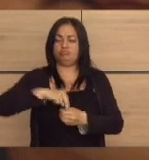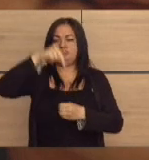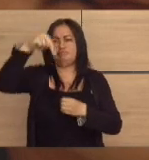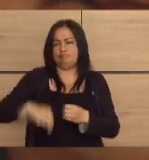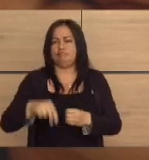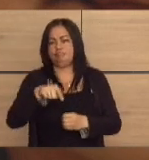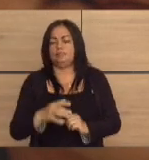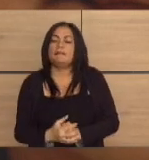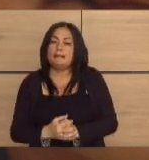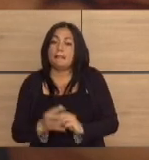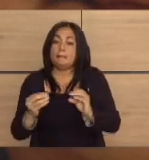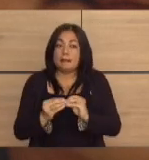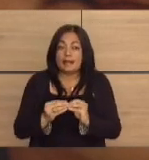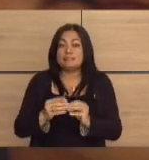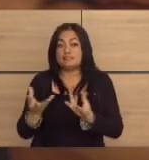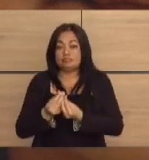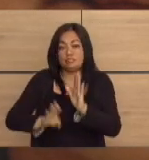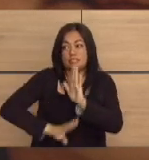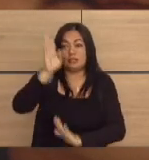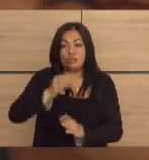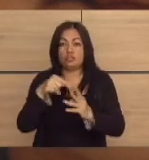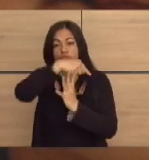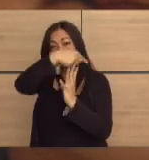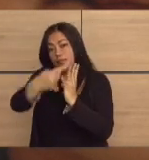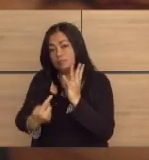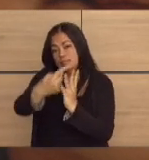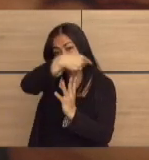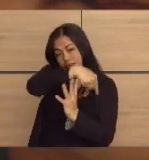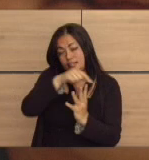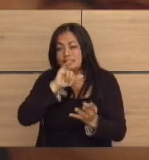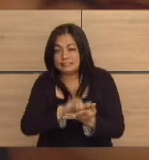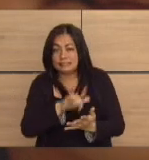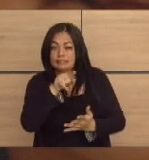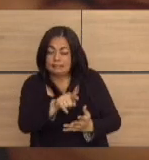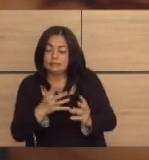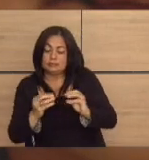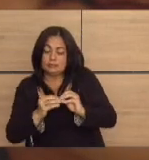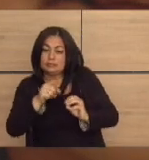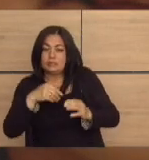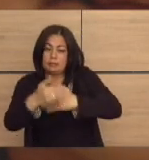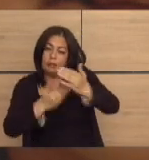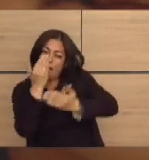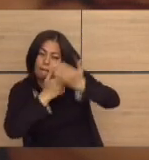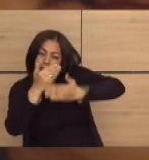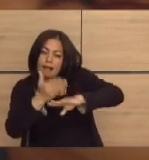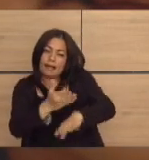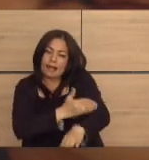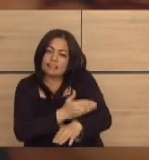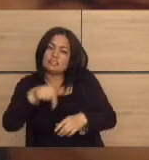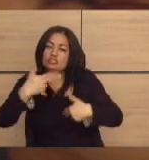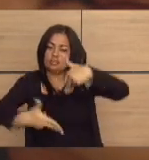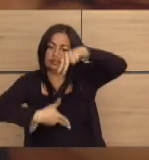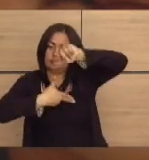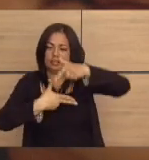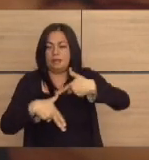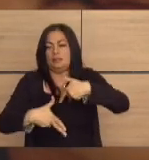de muchos proyectos transversales en la materia, al igual que la definición por parte del ICFES de las primeras pruebas que se hacían en América Latina